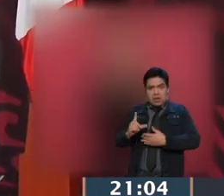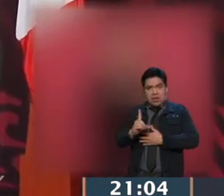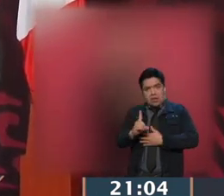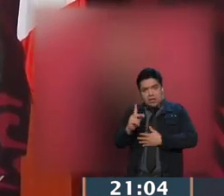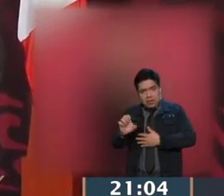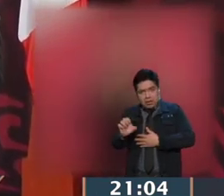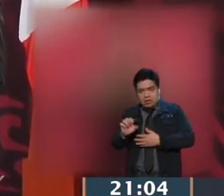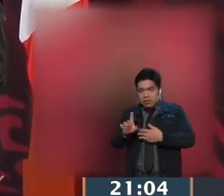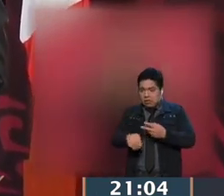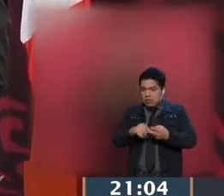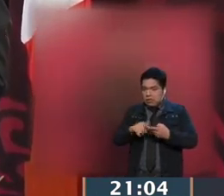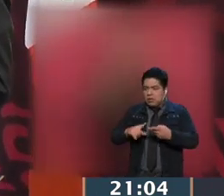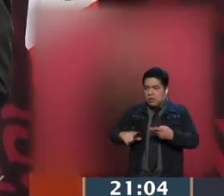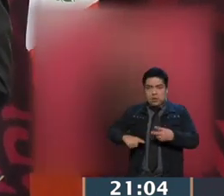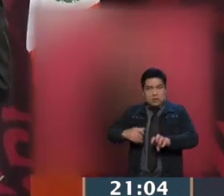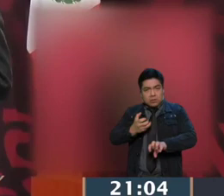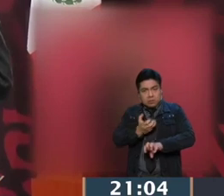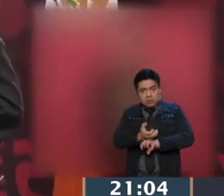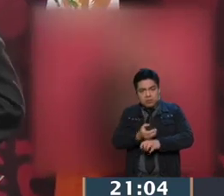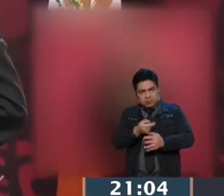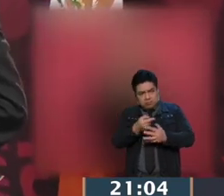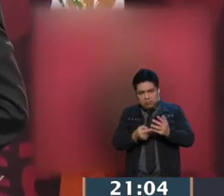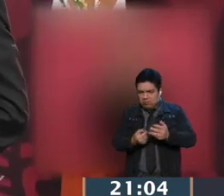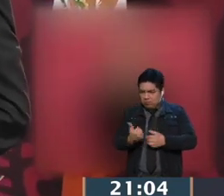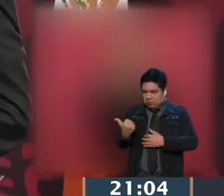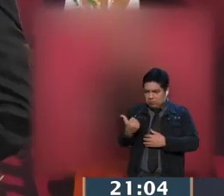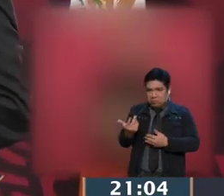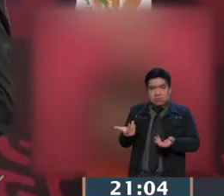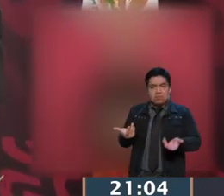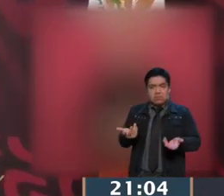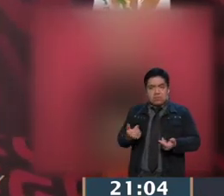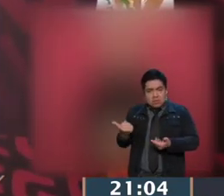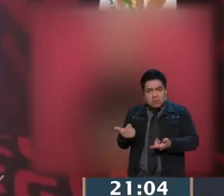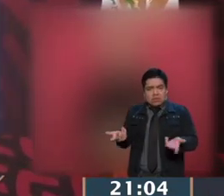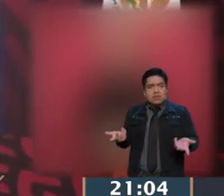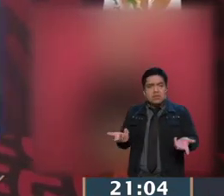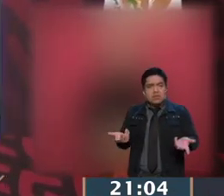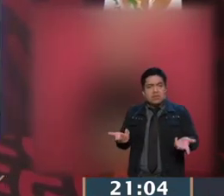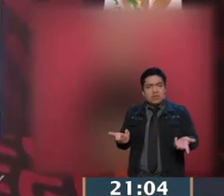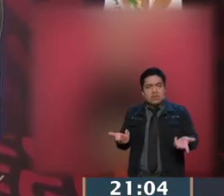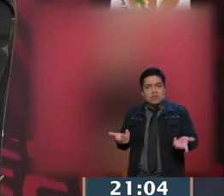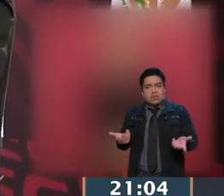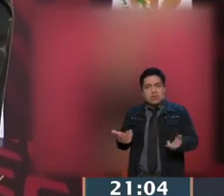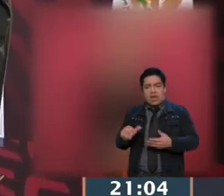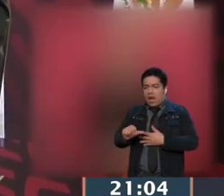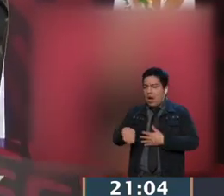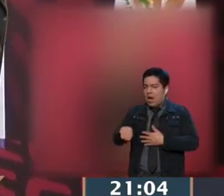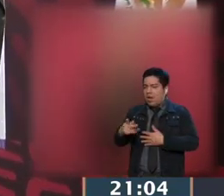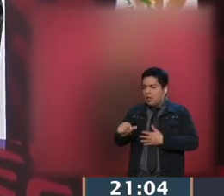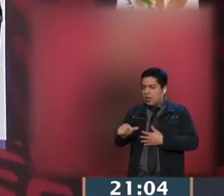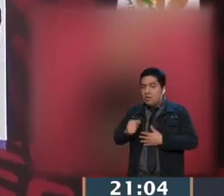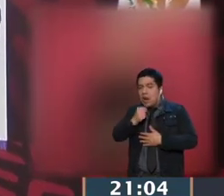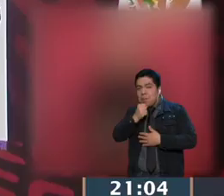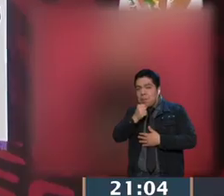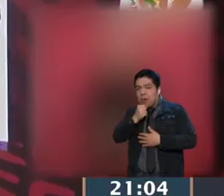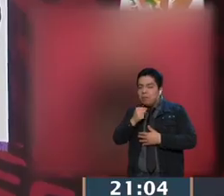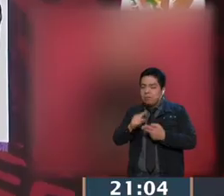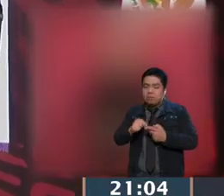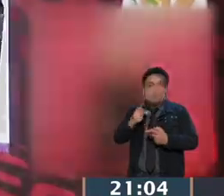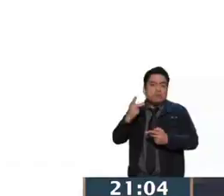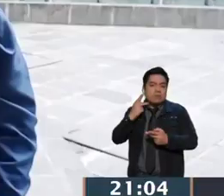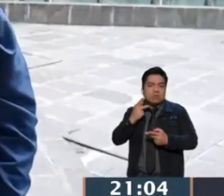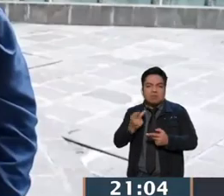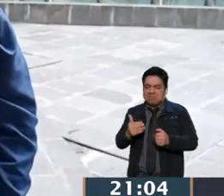al gobierno de Estados Unidos, que esto tiene que ver con el AMPA del periodismo y de la